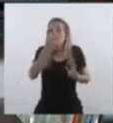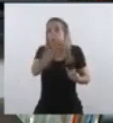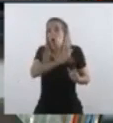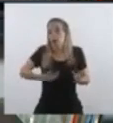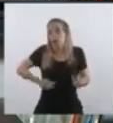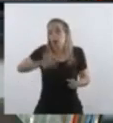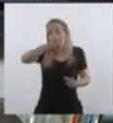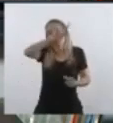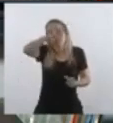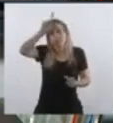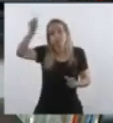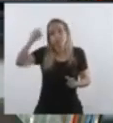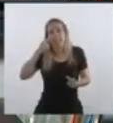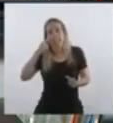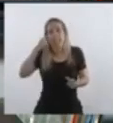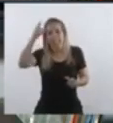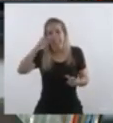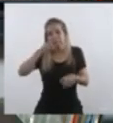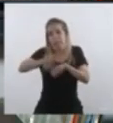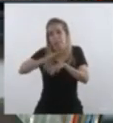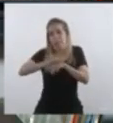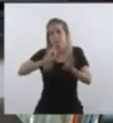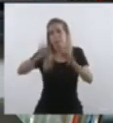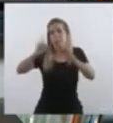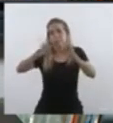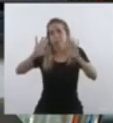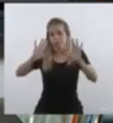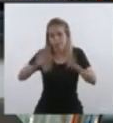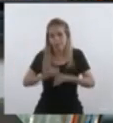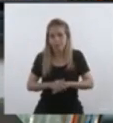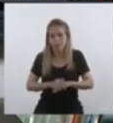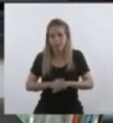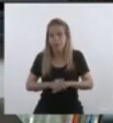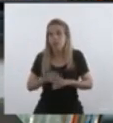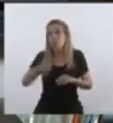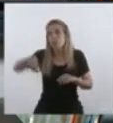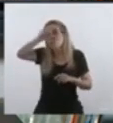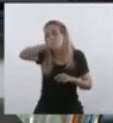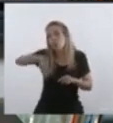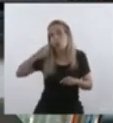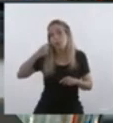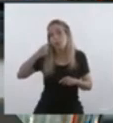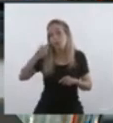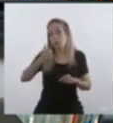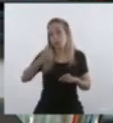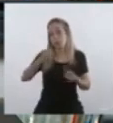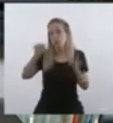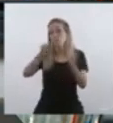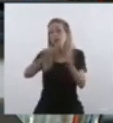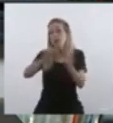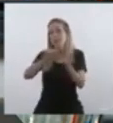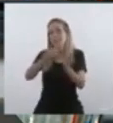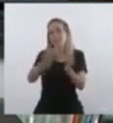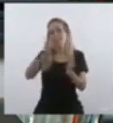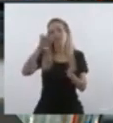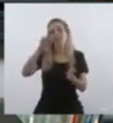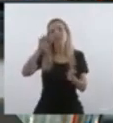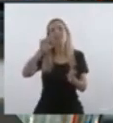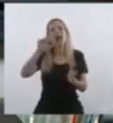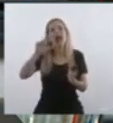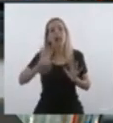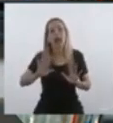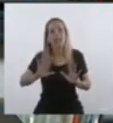y de cada intendente hacerlo. Vivimos en un país federal y así lo exige el sistema